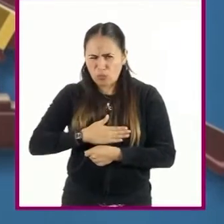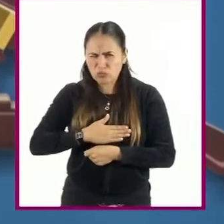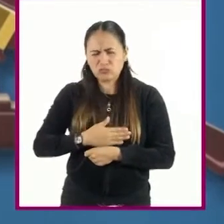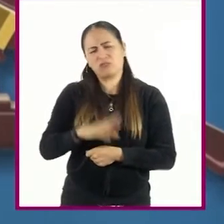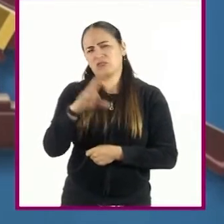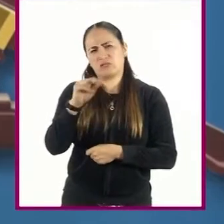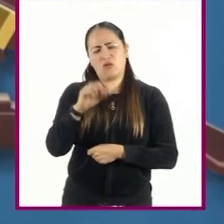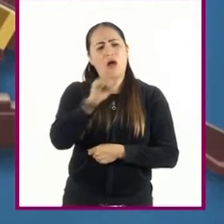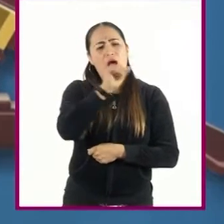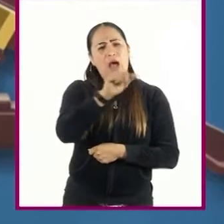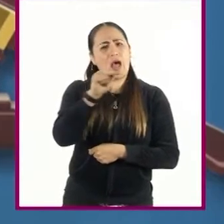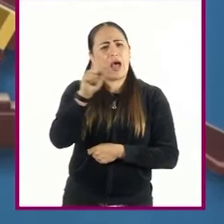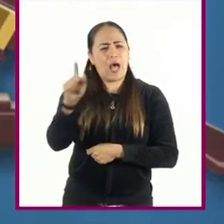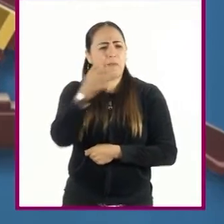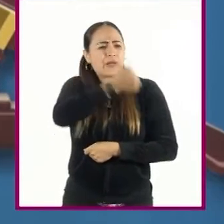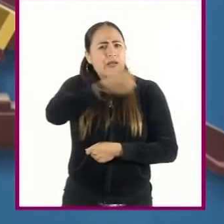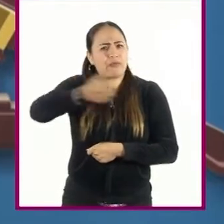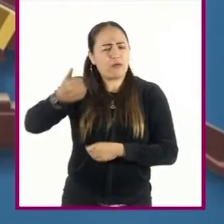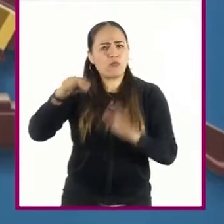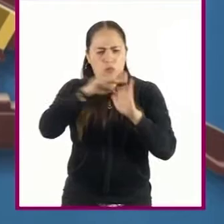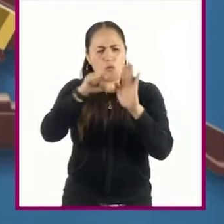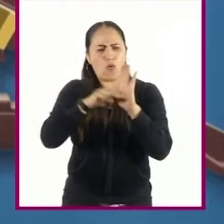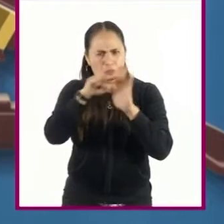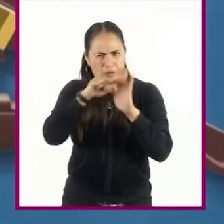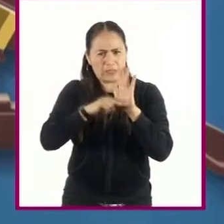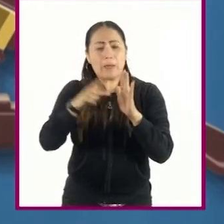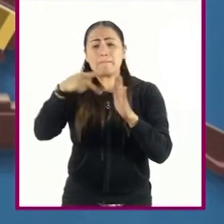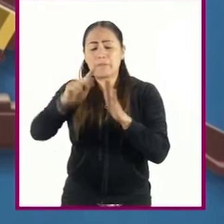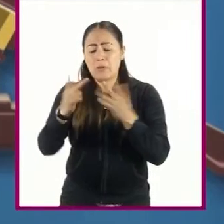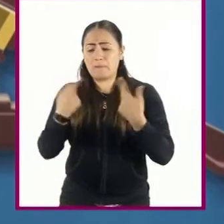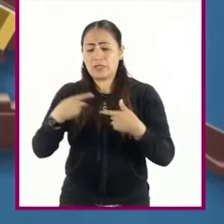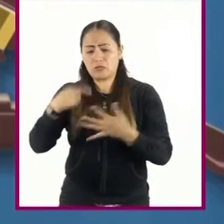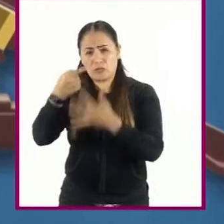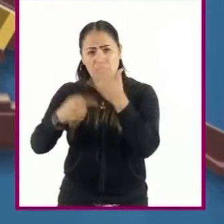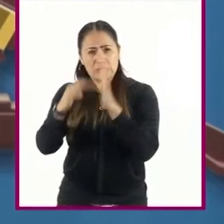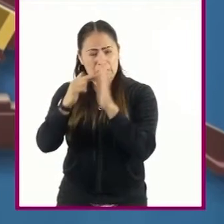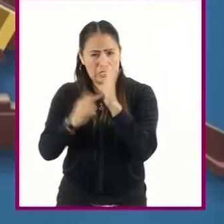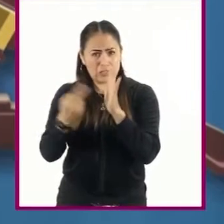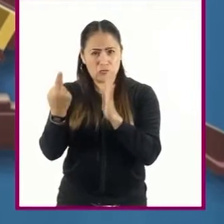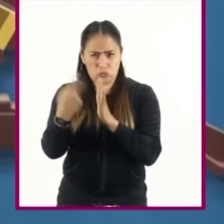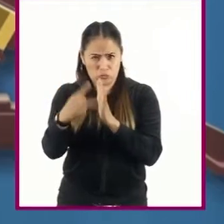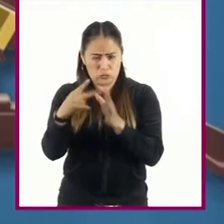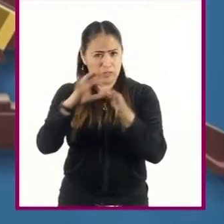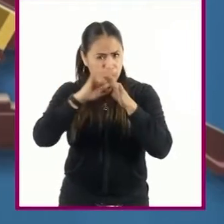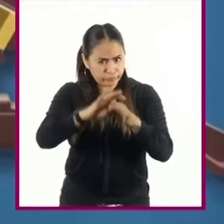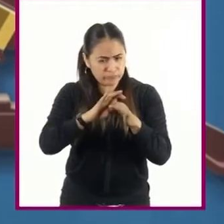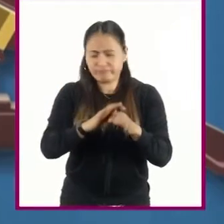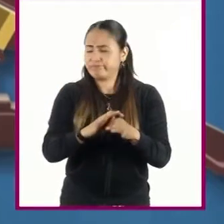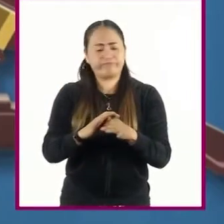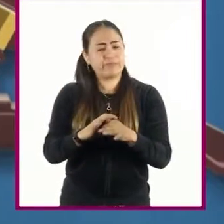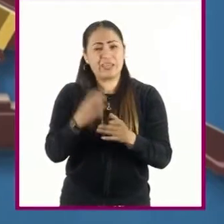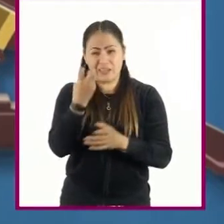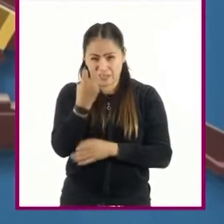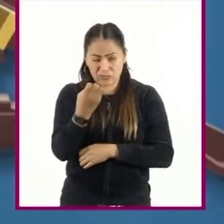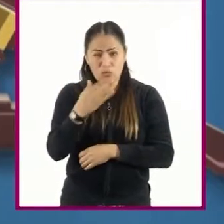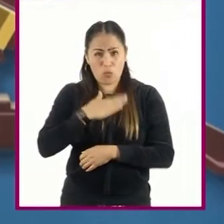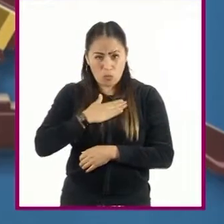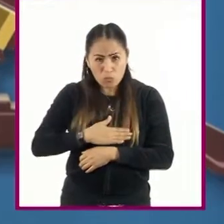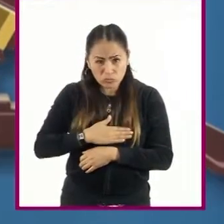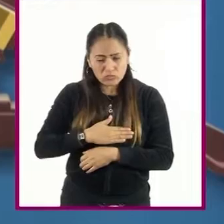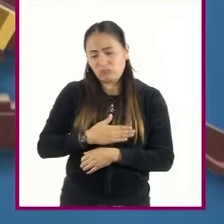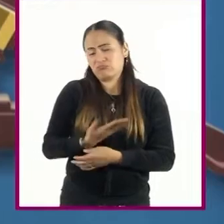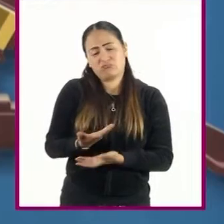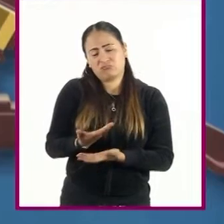propias normas, pero no cumplen con otras establecidas por la sociedad. ¿Les parece justo? Para averiguarlo, tendríamos